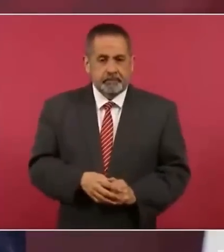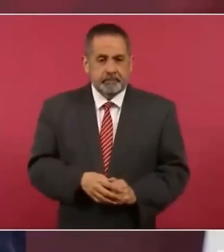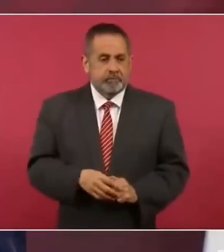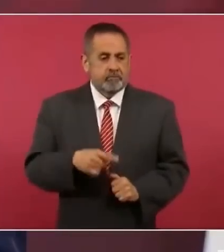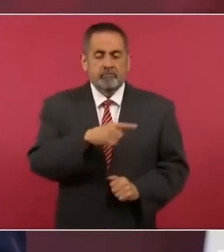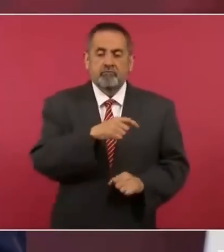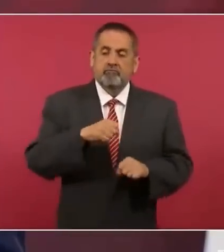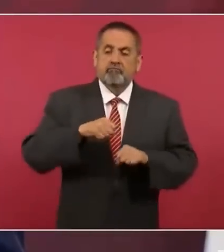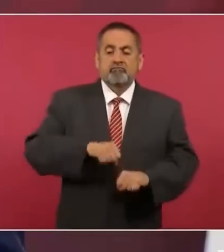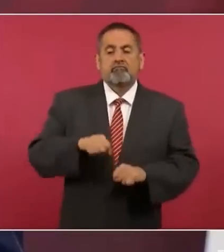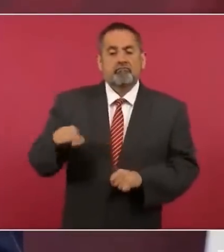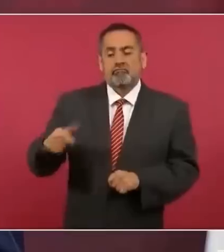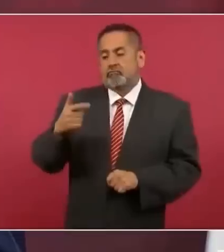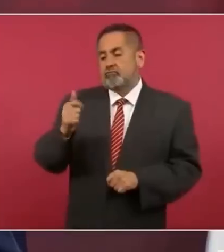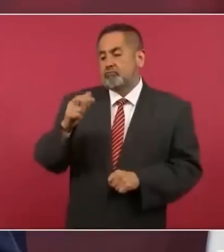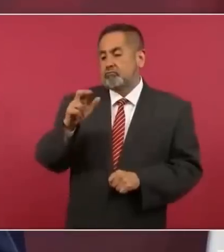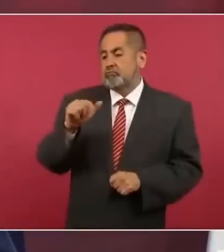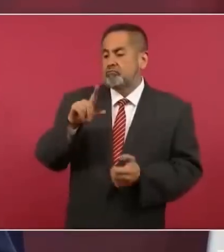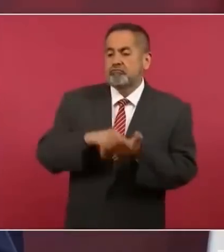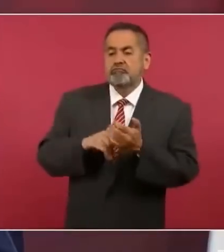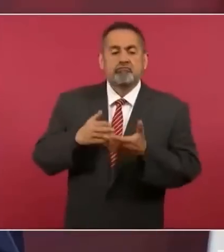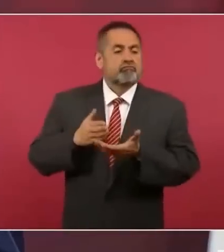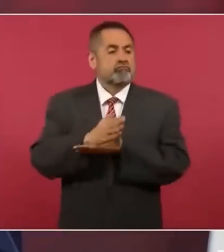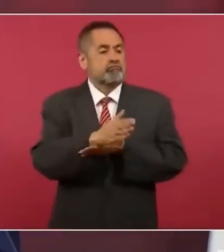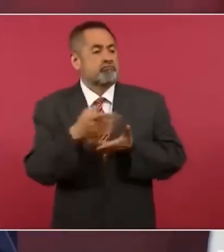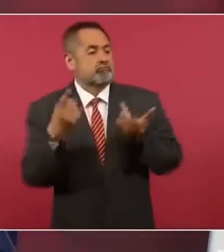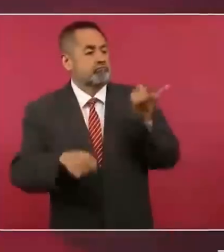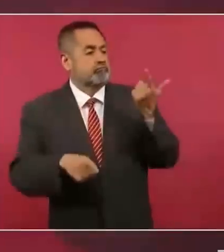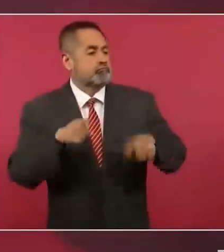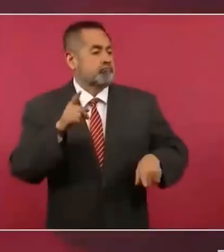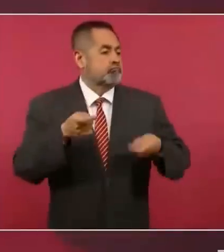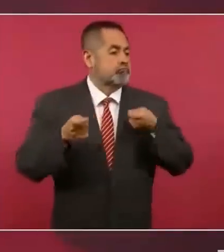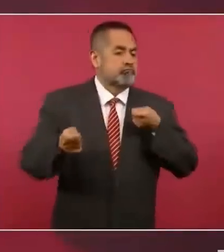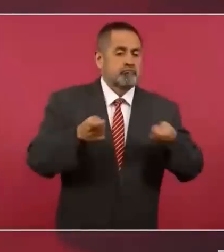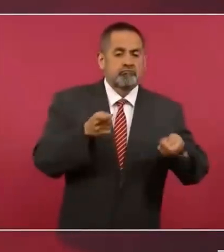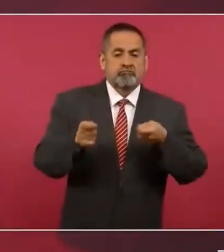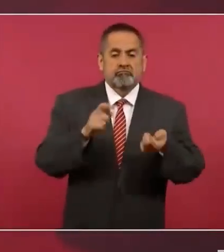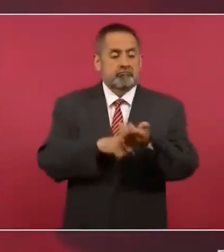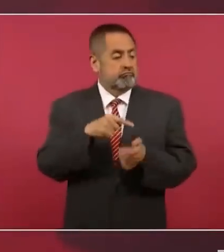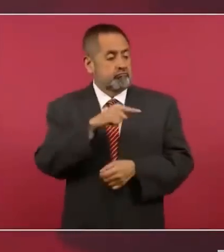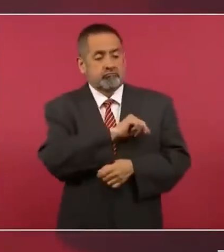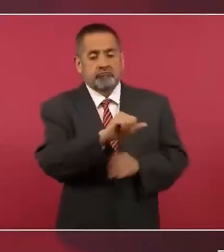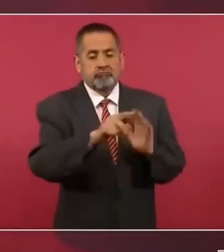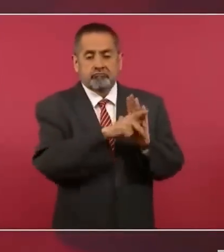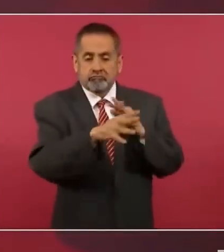influyente García Luna en los medios de información.